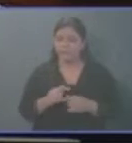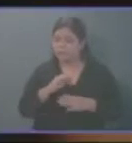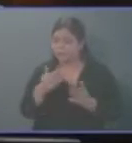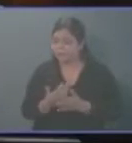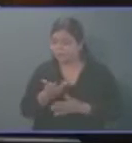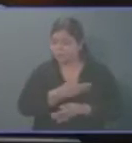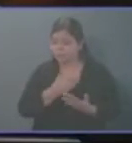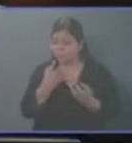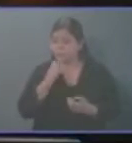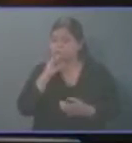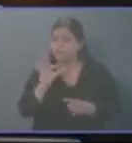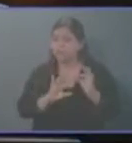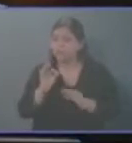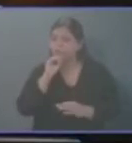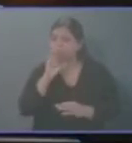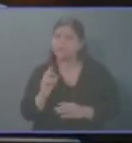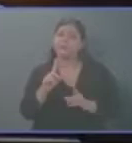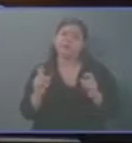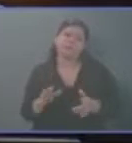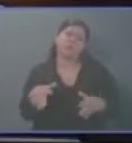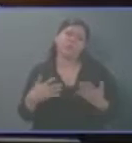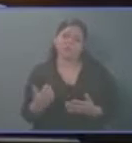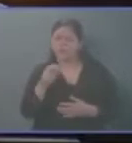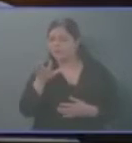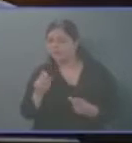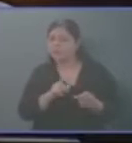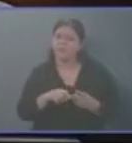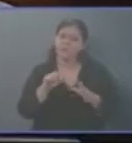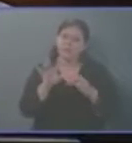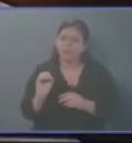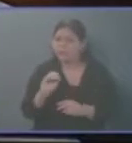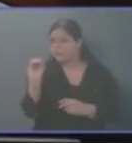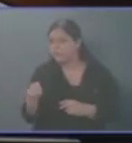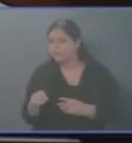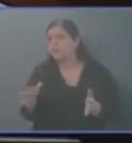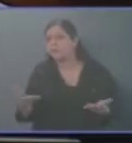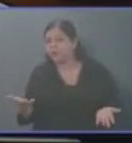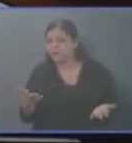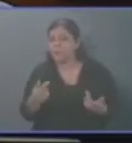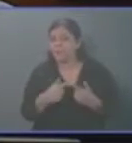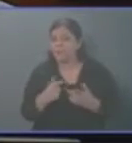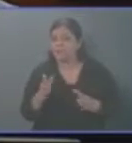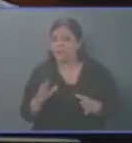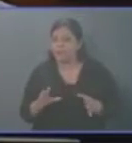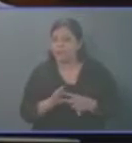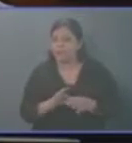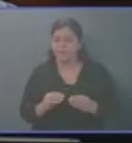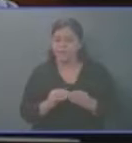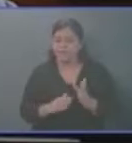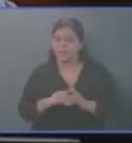qué? Porque algunos me han preguntado ¿por qué el 35%, por qué no el 50% o el 100%? Yo creo que también para hacer una propuesta debe de